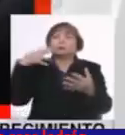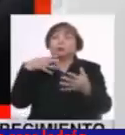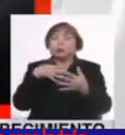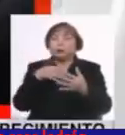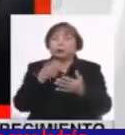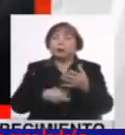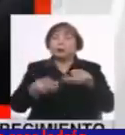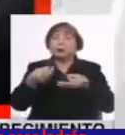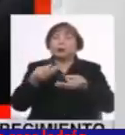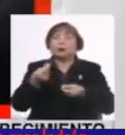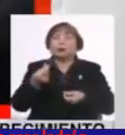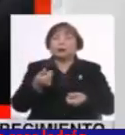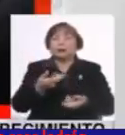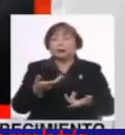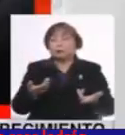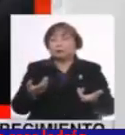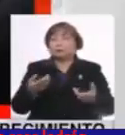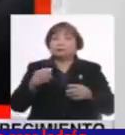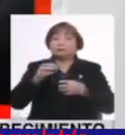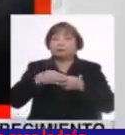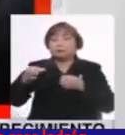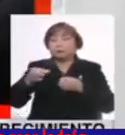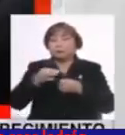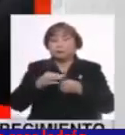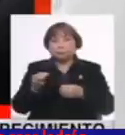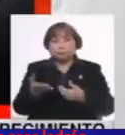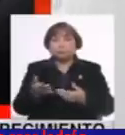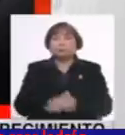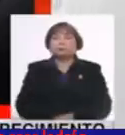vulnerable económicamente de una provincia,